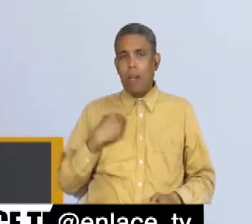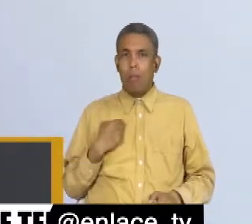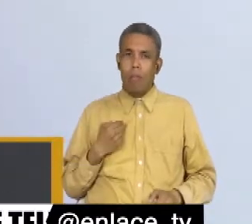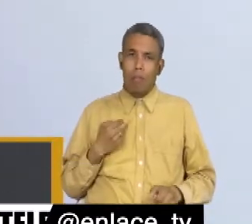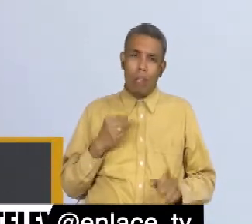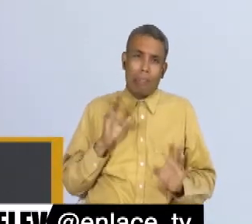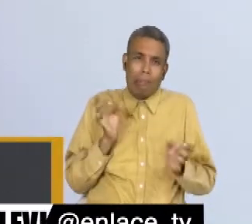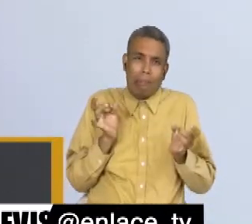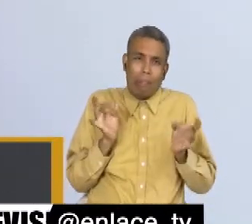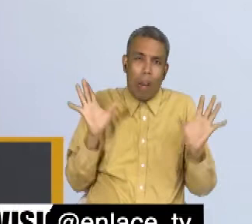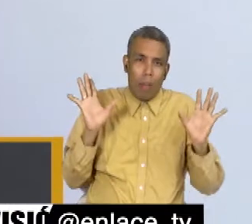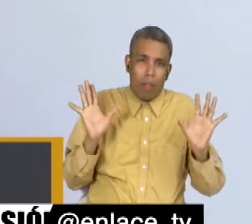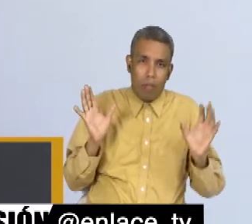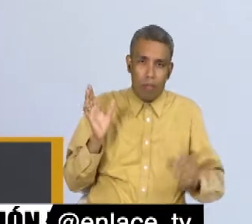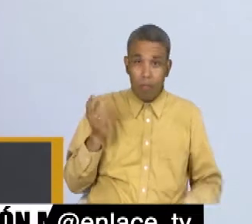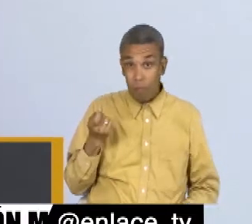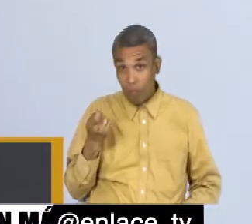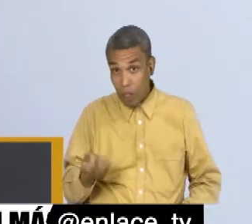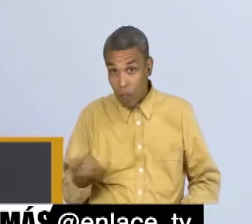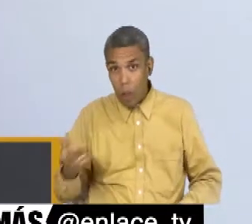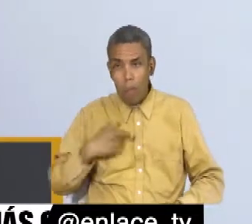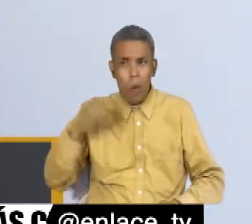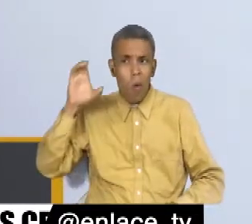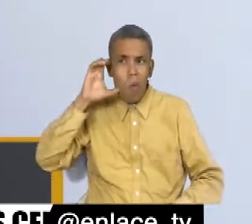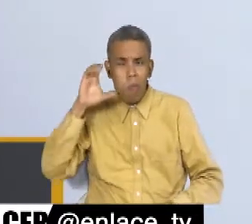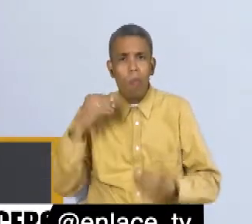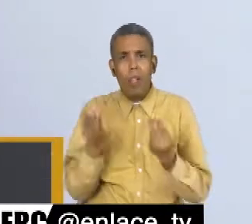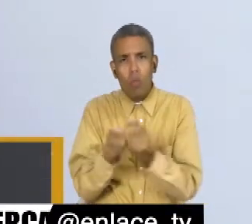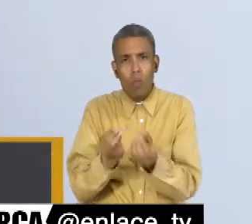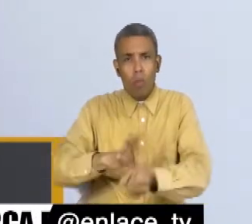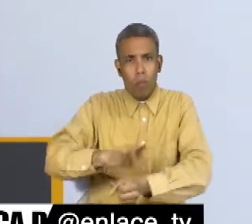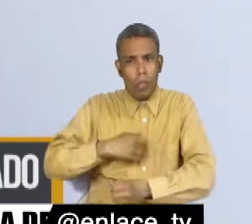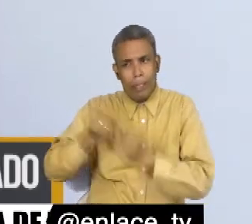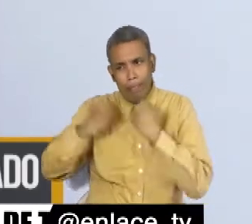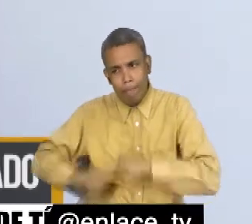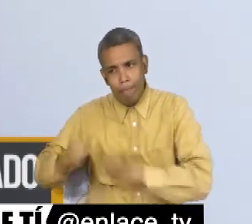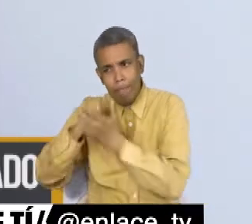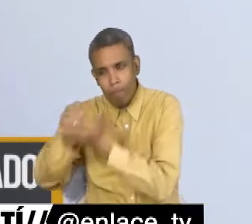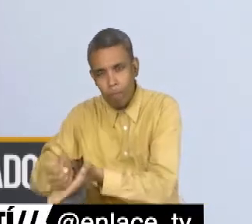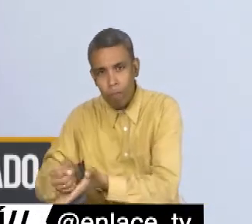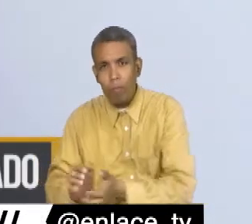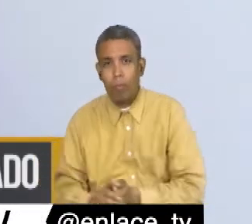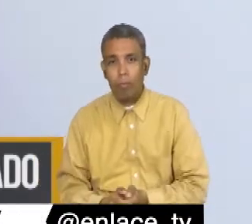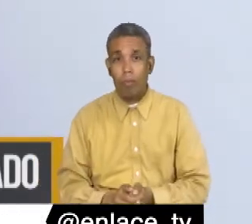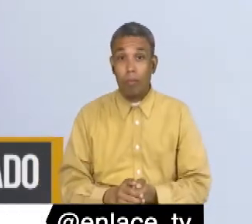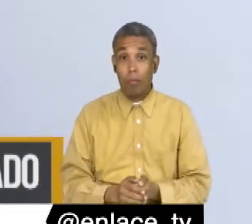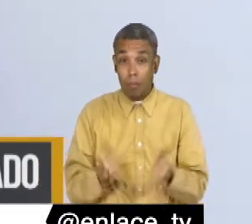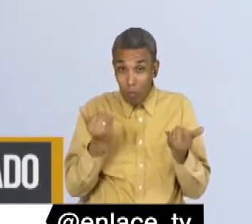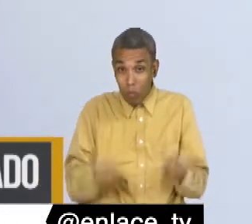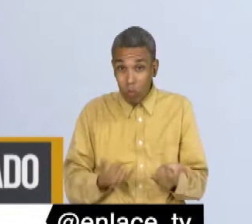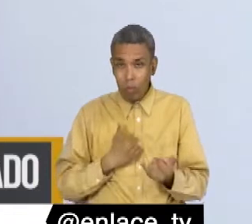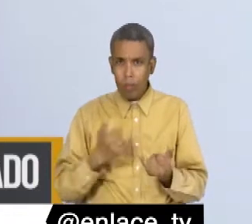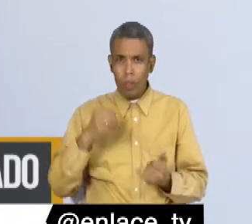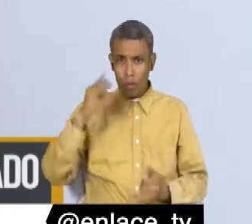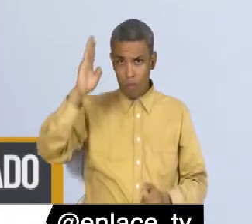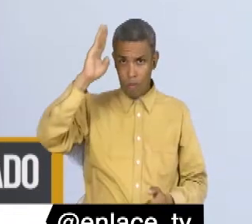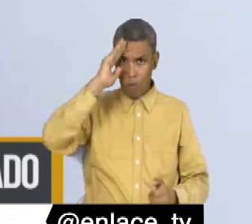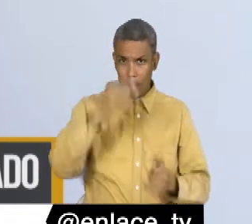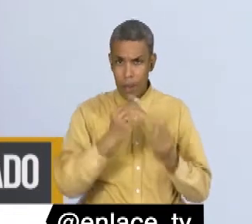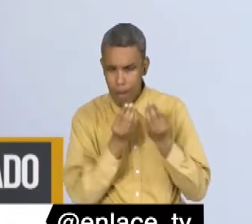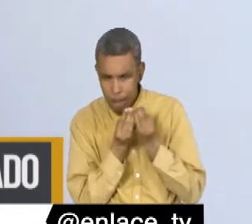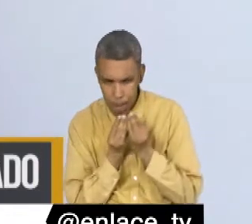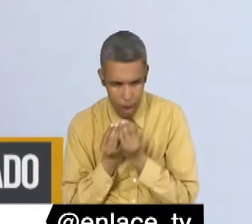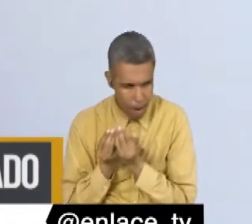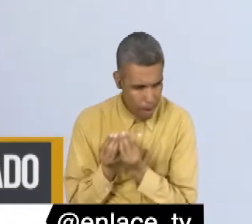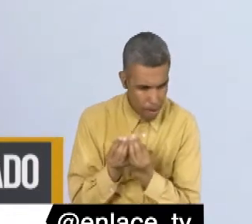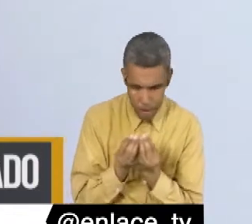ciudadanía que el día de hoy se realizó un consejo de seguridad en este municipio, donde una de las conclusiones fue ofrecer